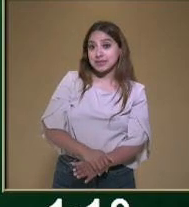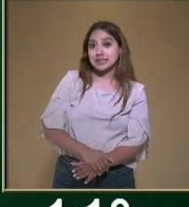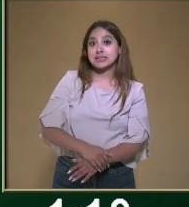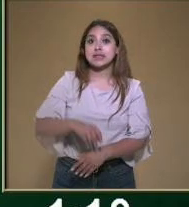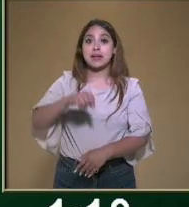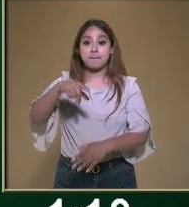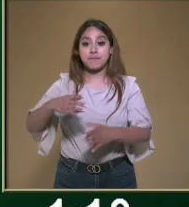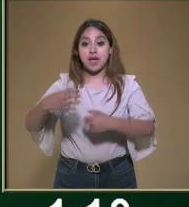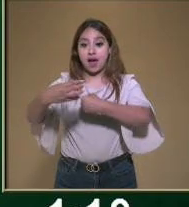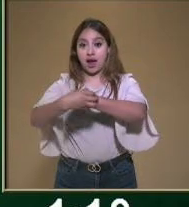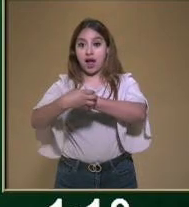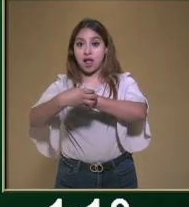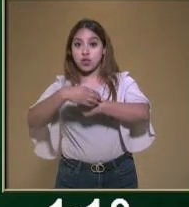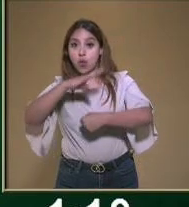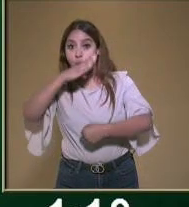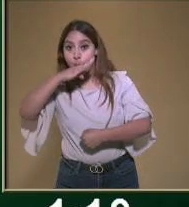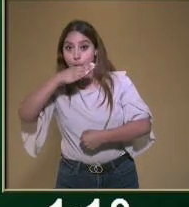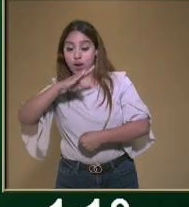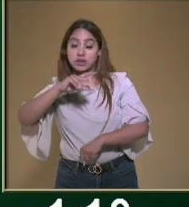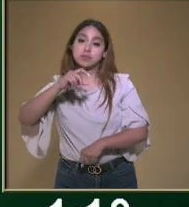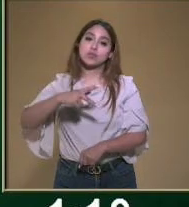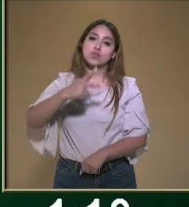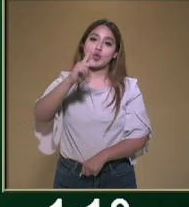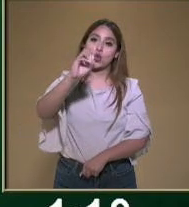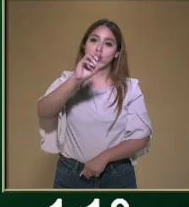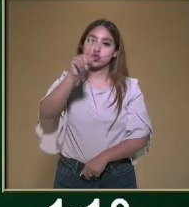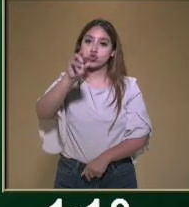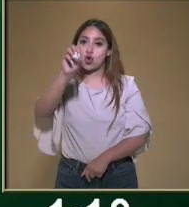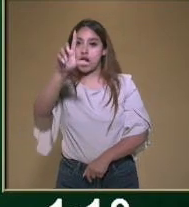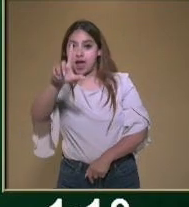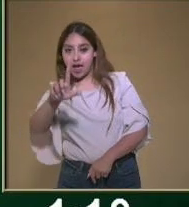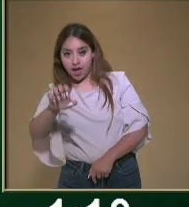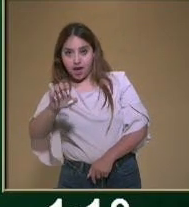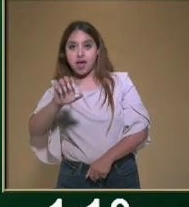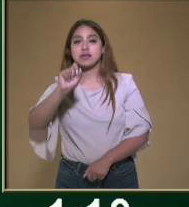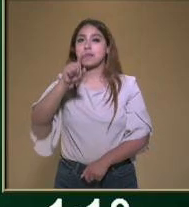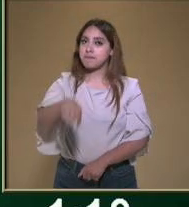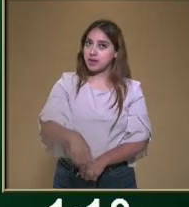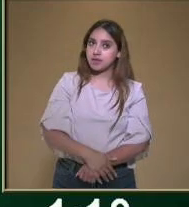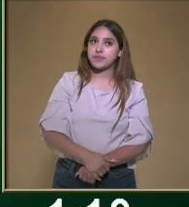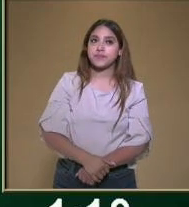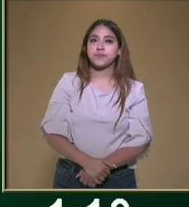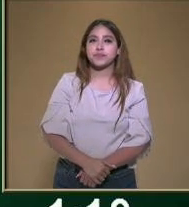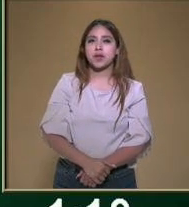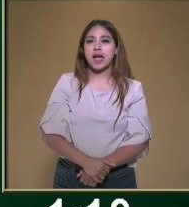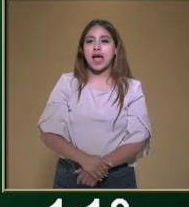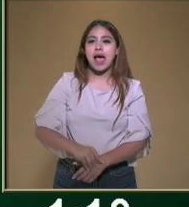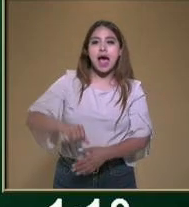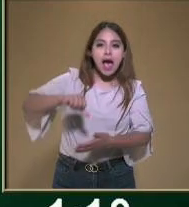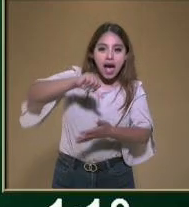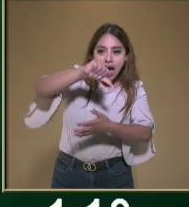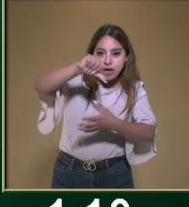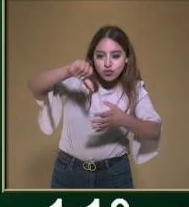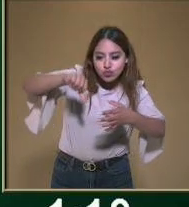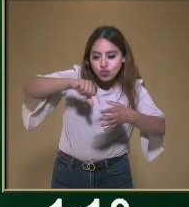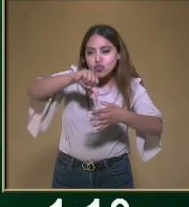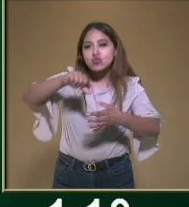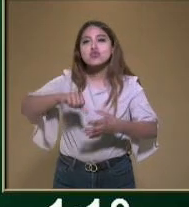Otro alimento, pozoli, es el pozole. Seguimos con atoli, atole.